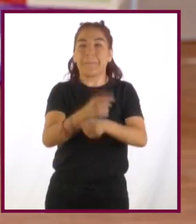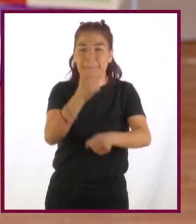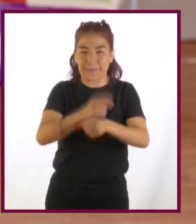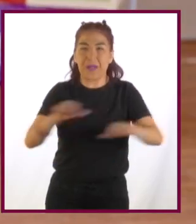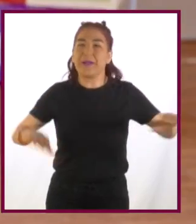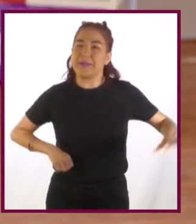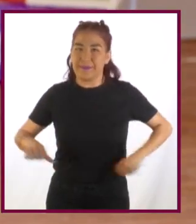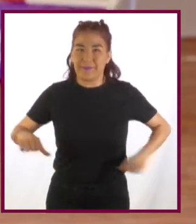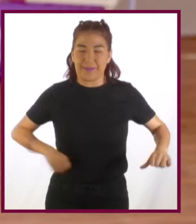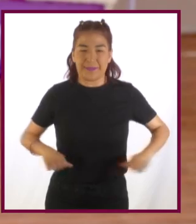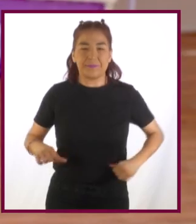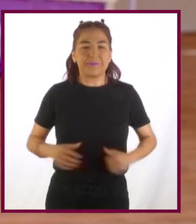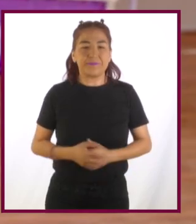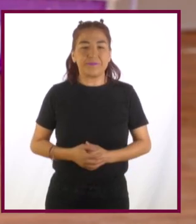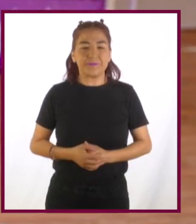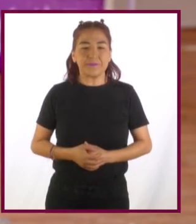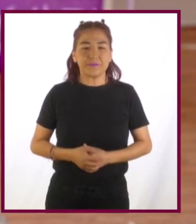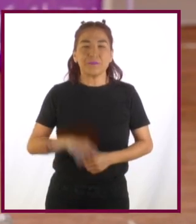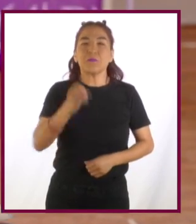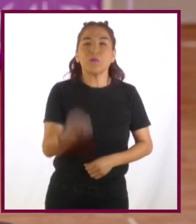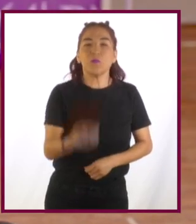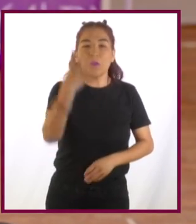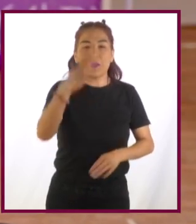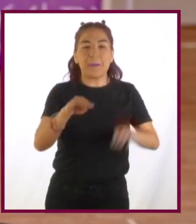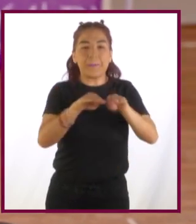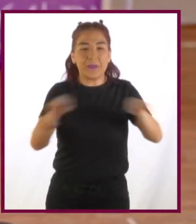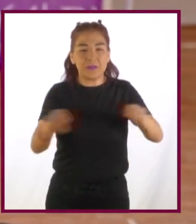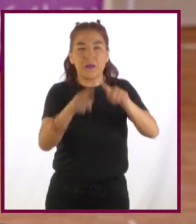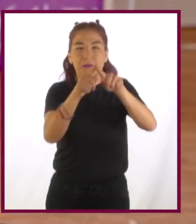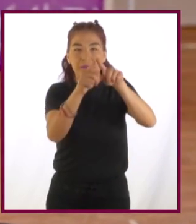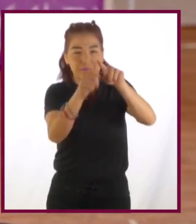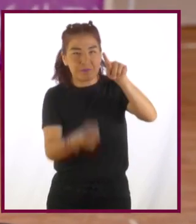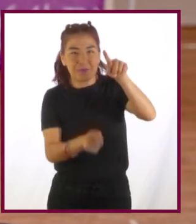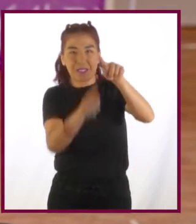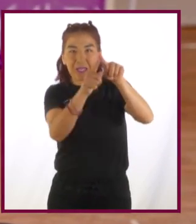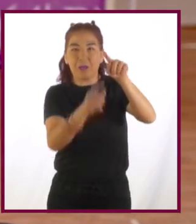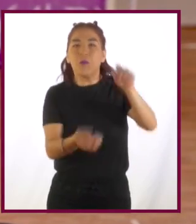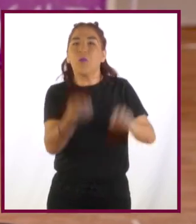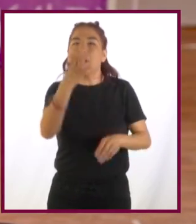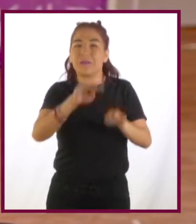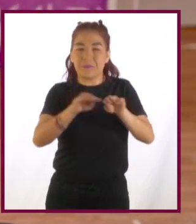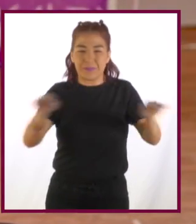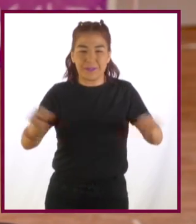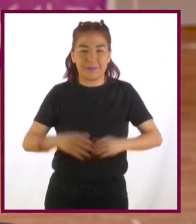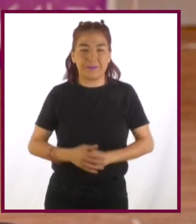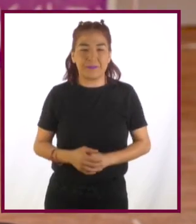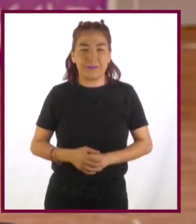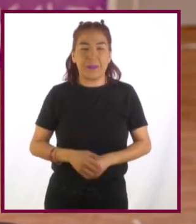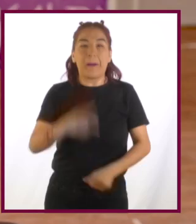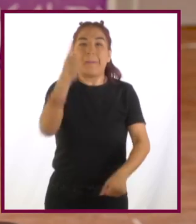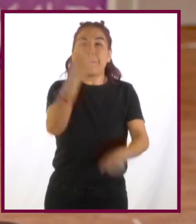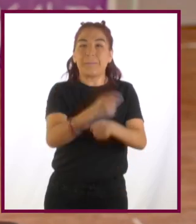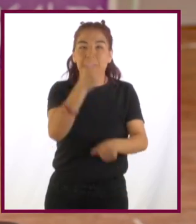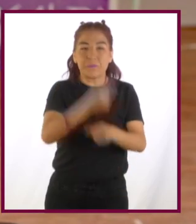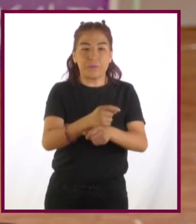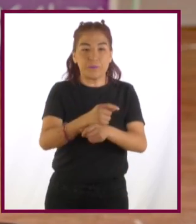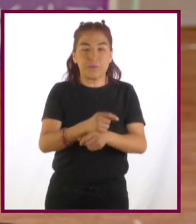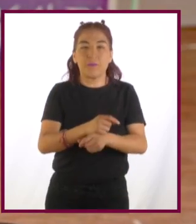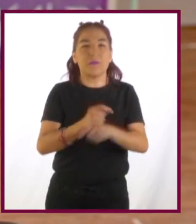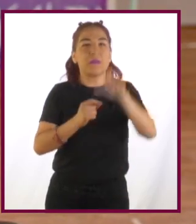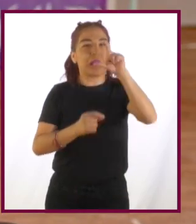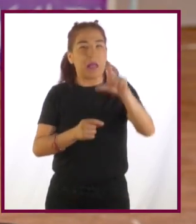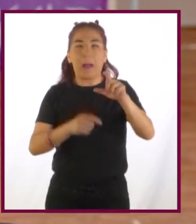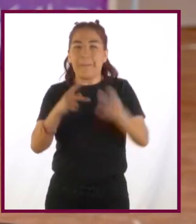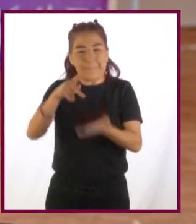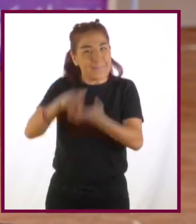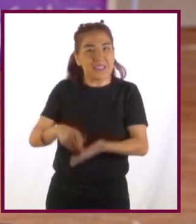Como primer ejercicio, vamos a calcular la constante recuperadora del resorte. Primero vamos